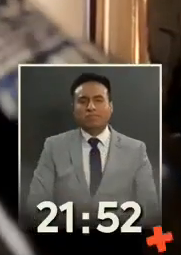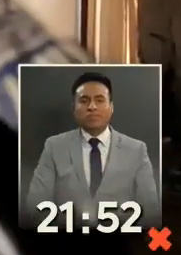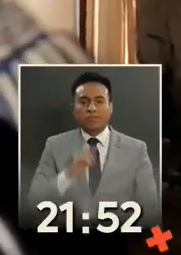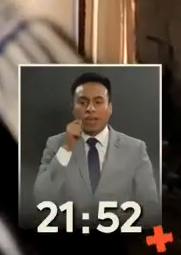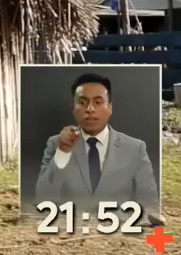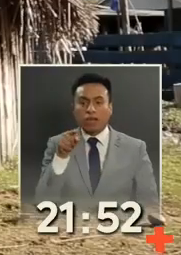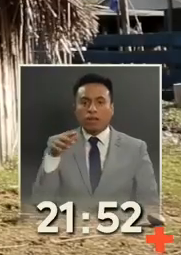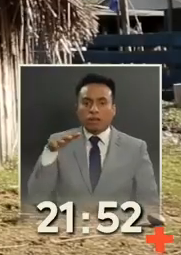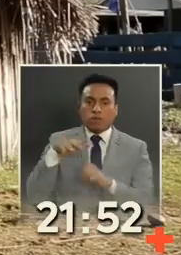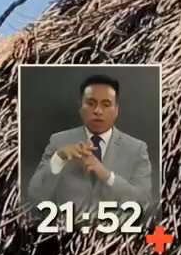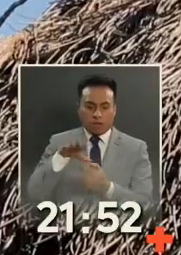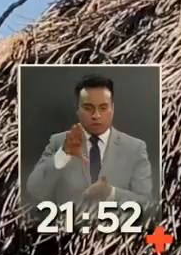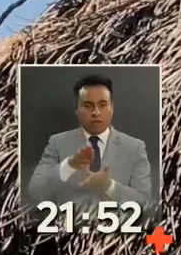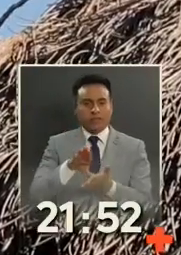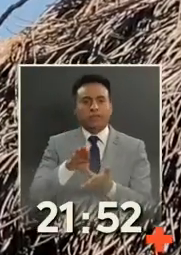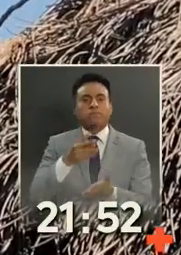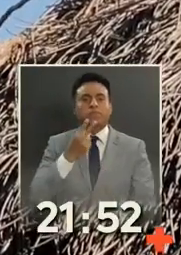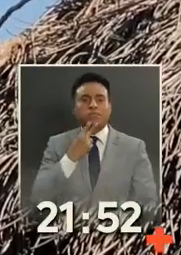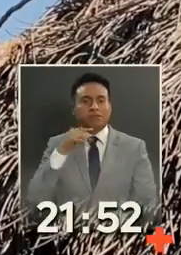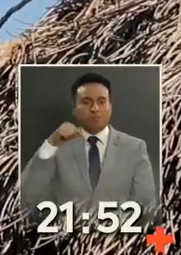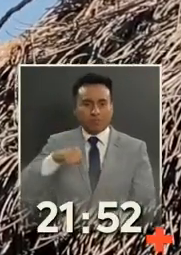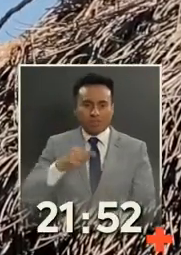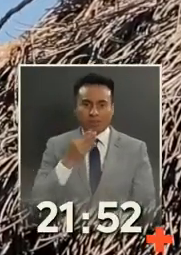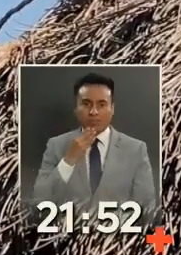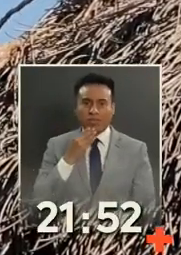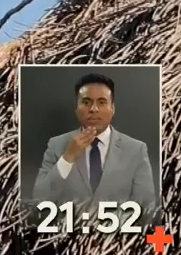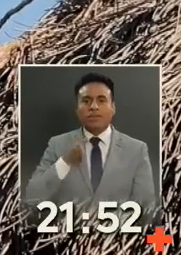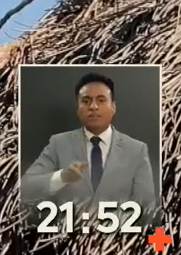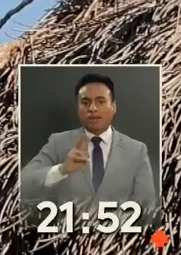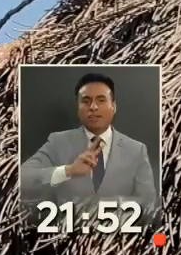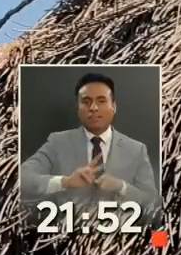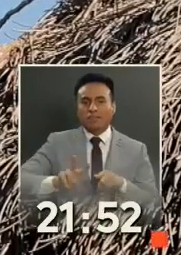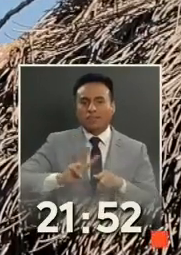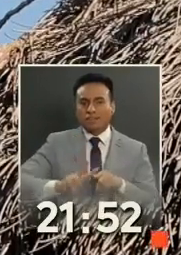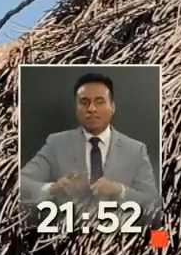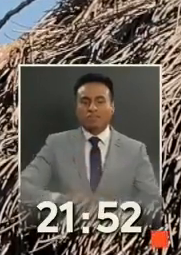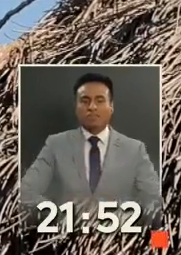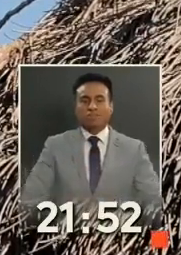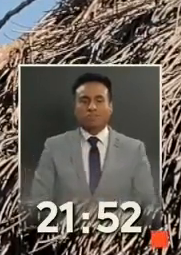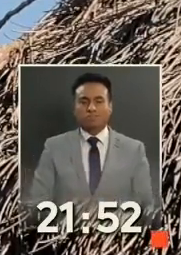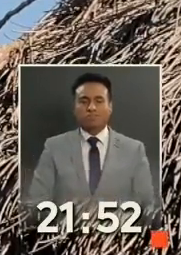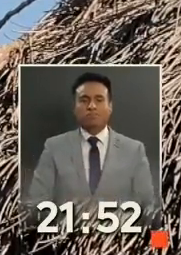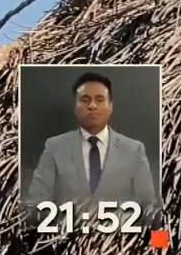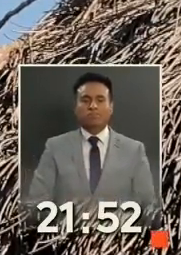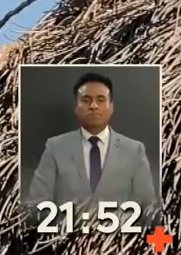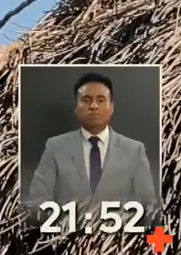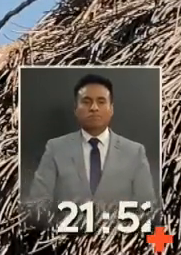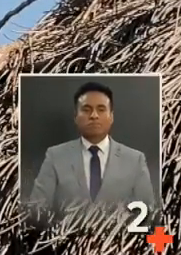forjaron el país en el que vivimos y que lo siguen haciendo.